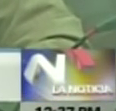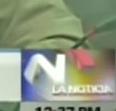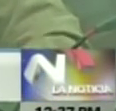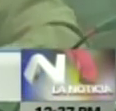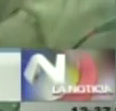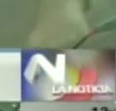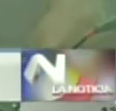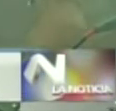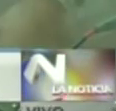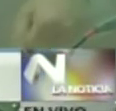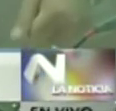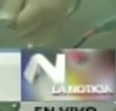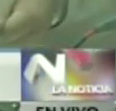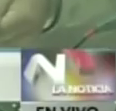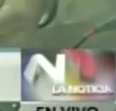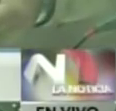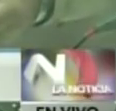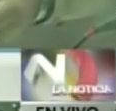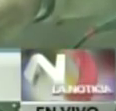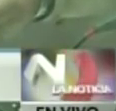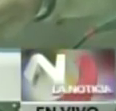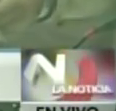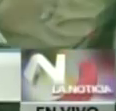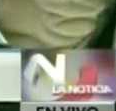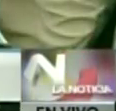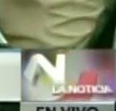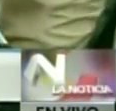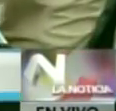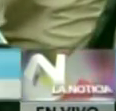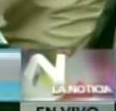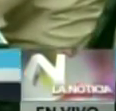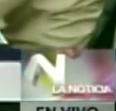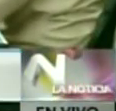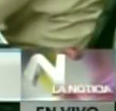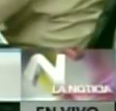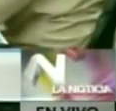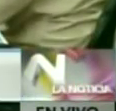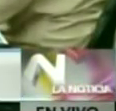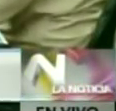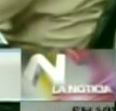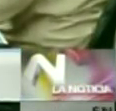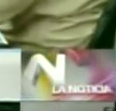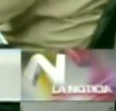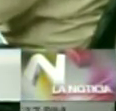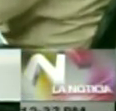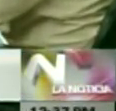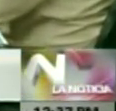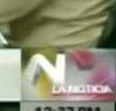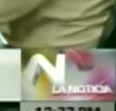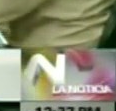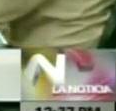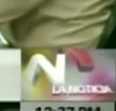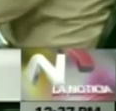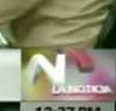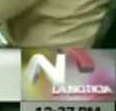Polhat. Descuéntenle ese estatique, 37 minutos después. Hay